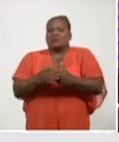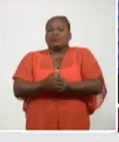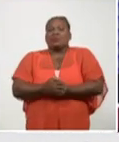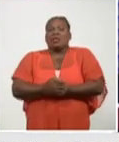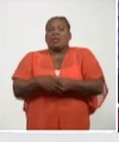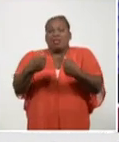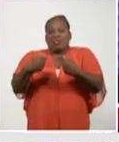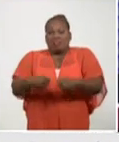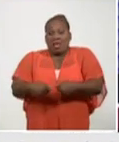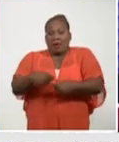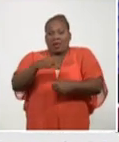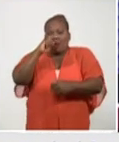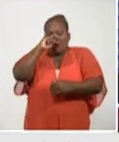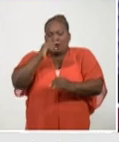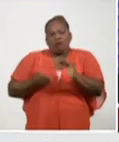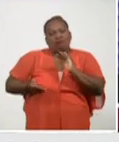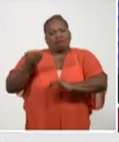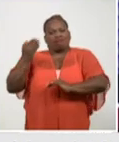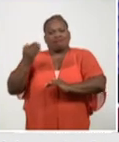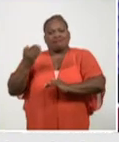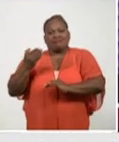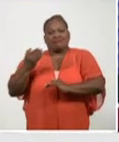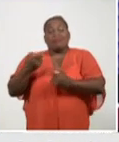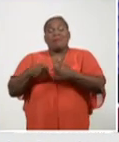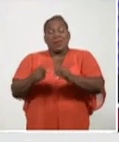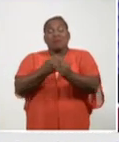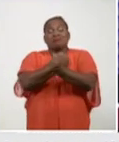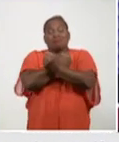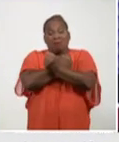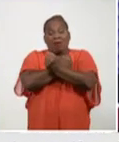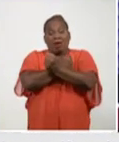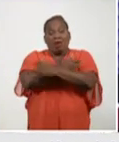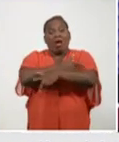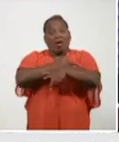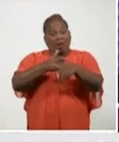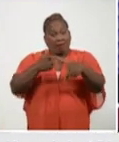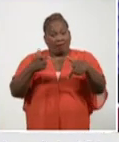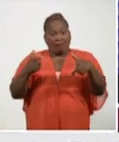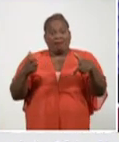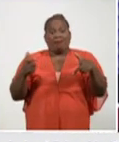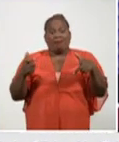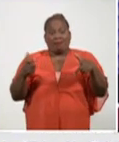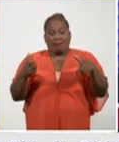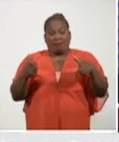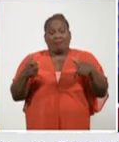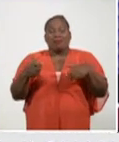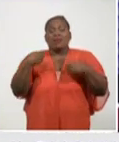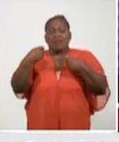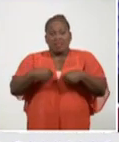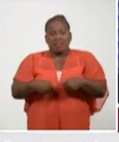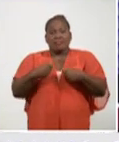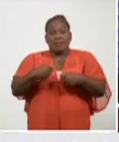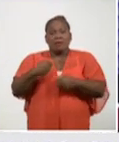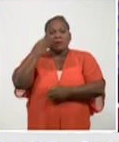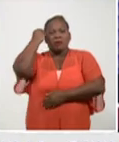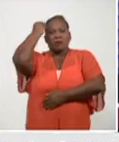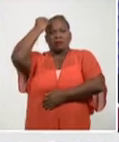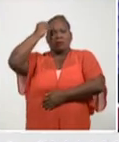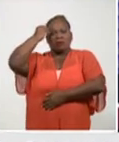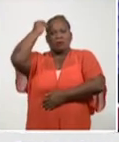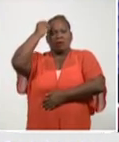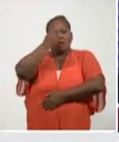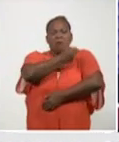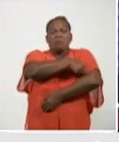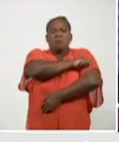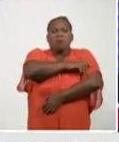de recuperarse. Pero de todas formas es un riesgo muy alto que creo que debe hacer reflexionar a todos los que